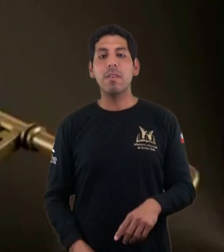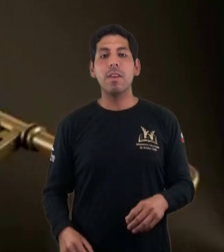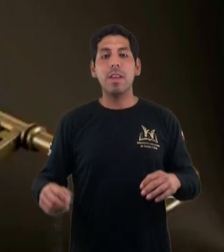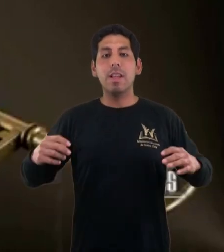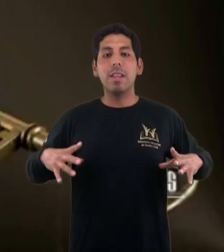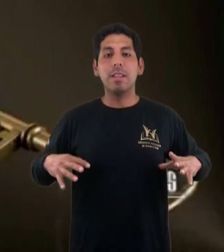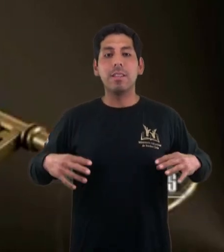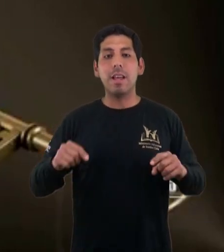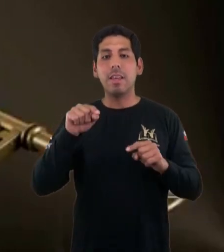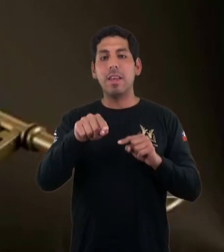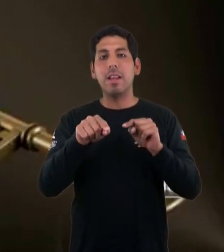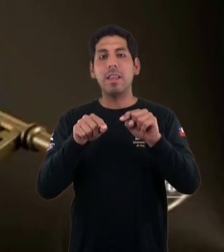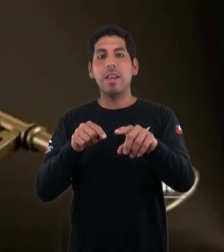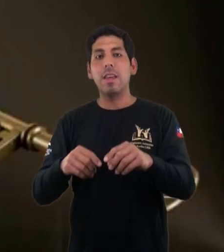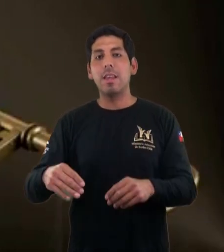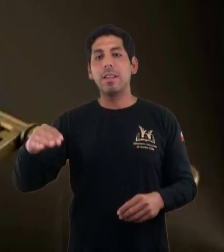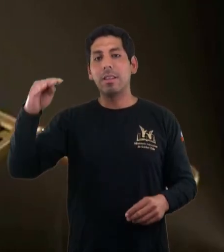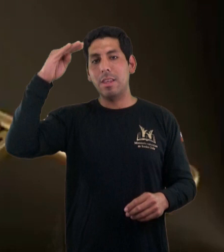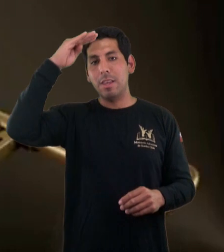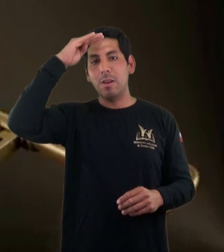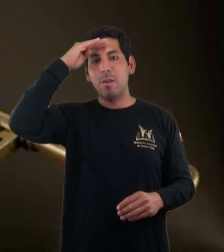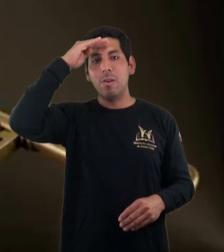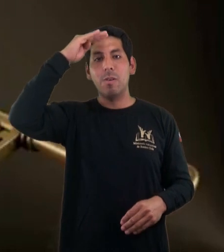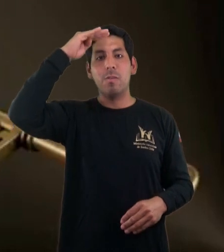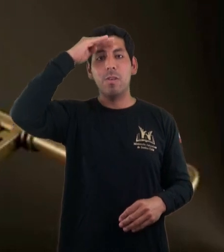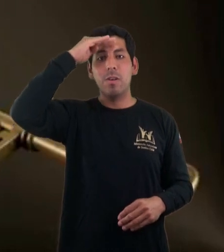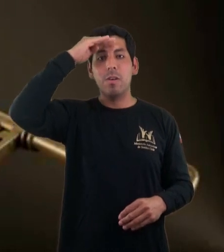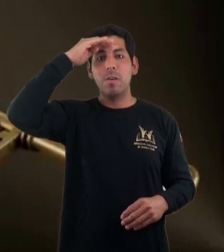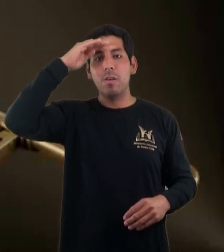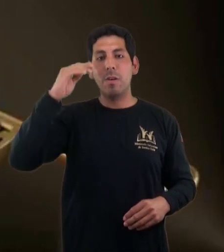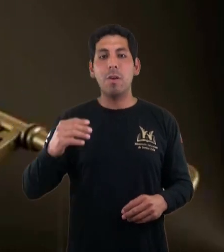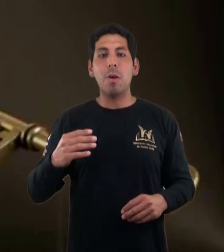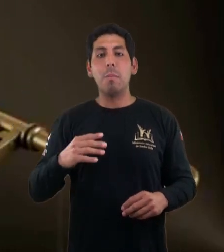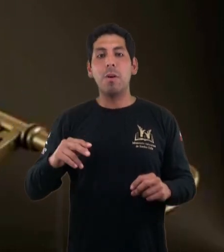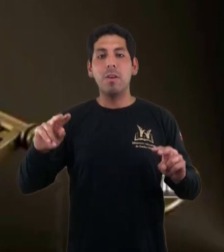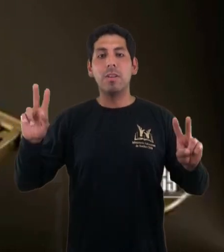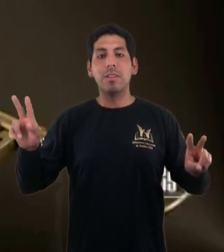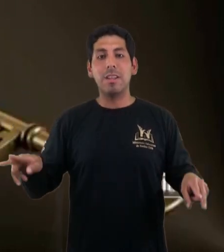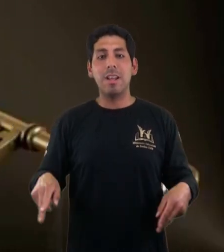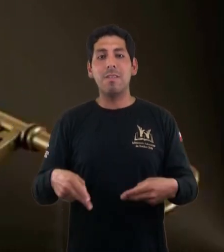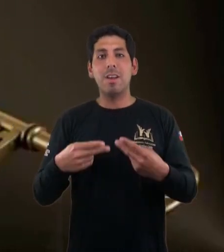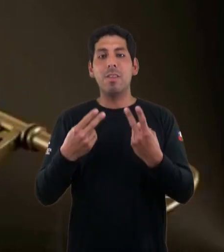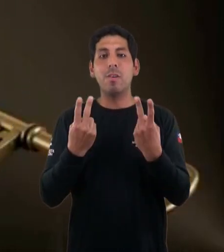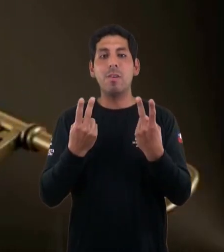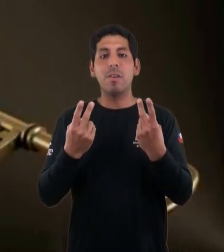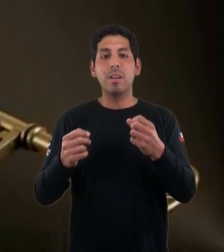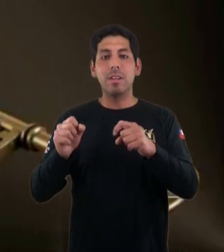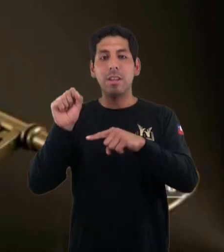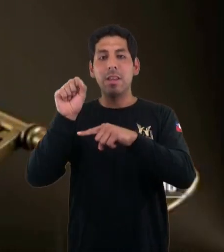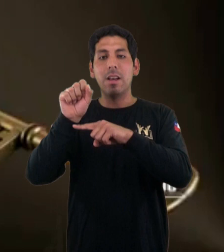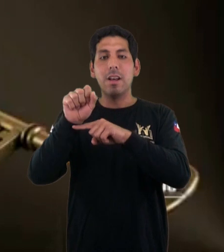Feliz aquel que en ti confió, por Salvador